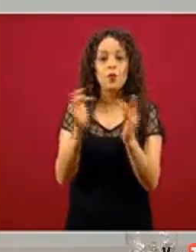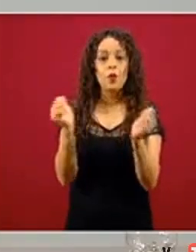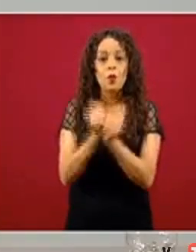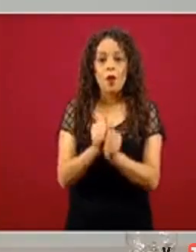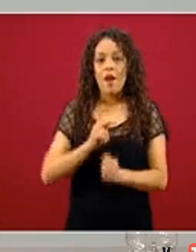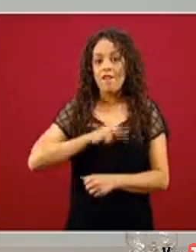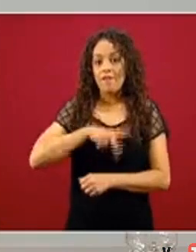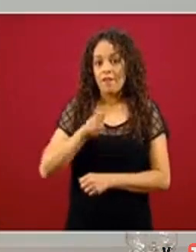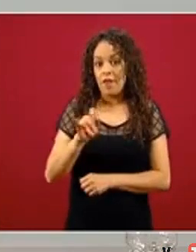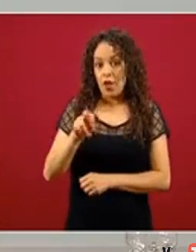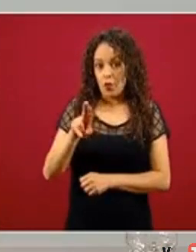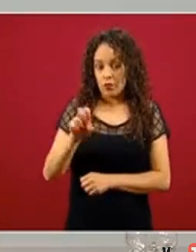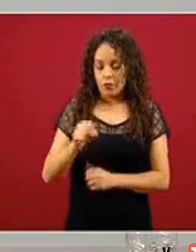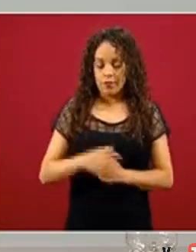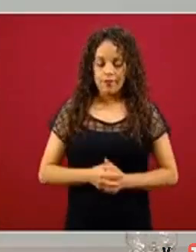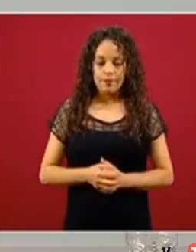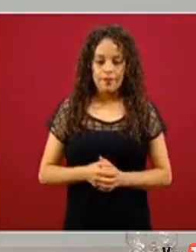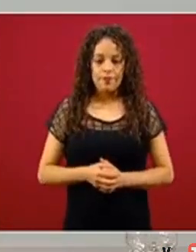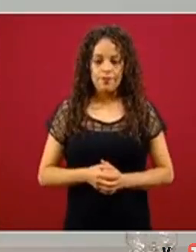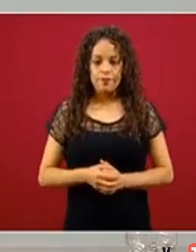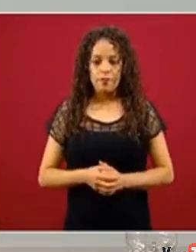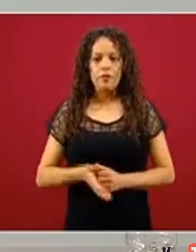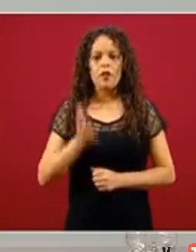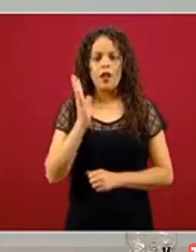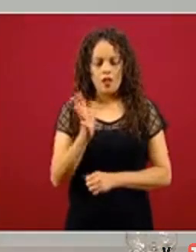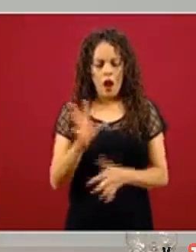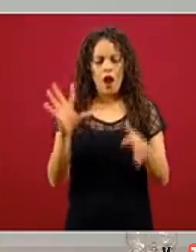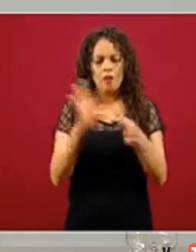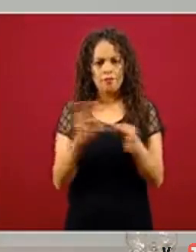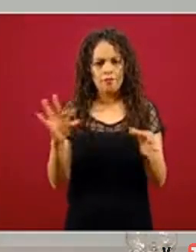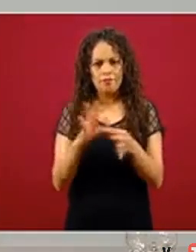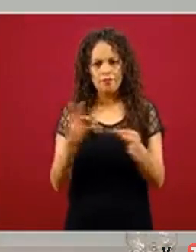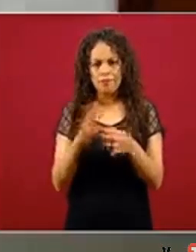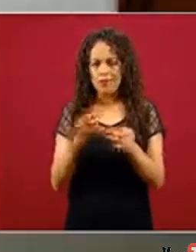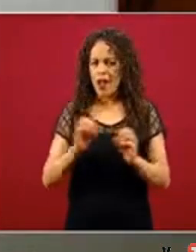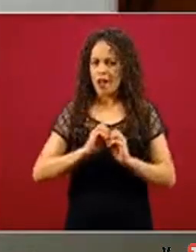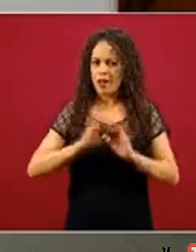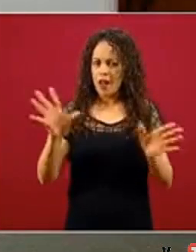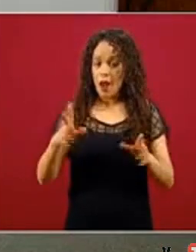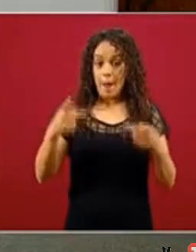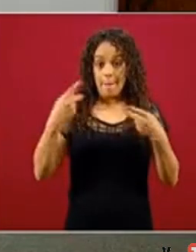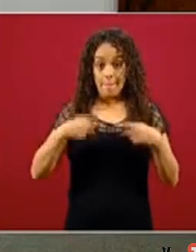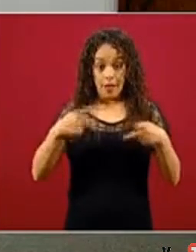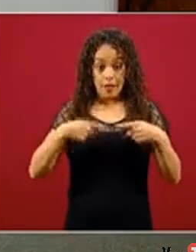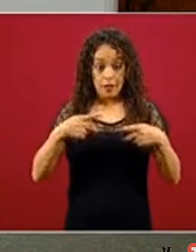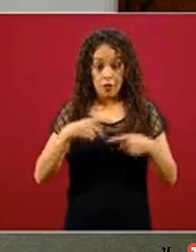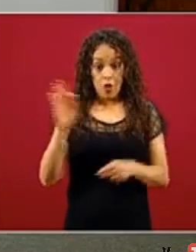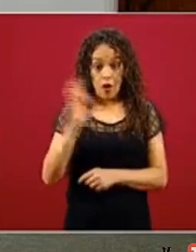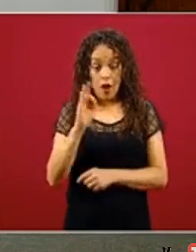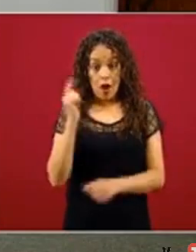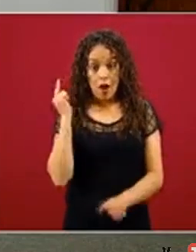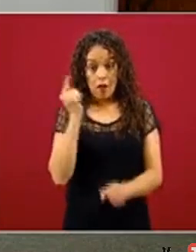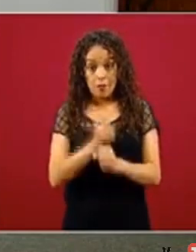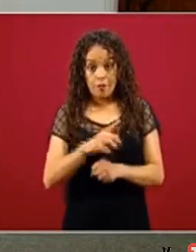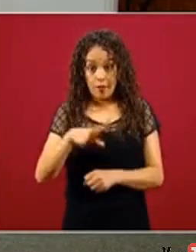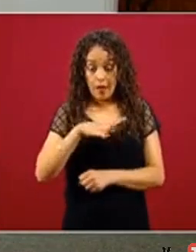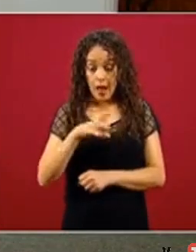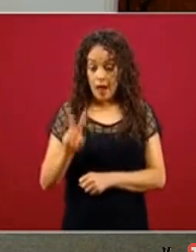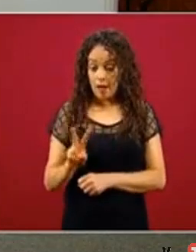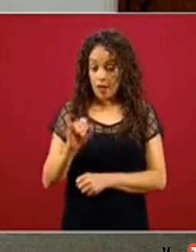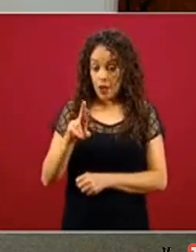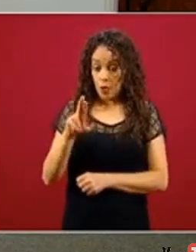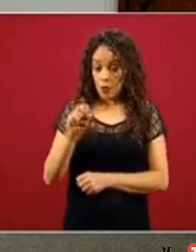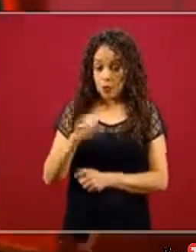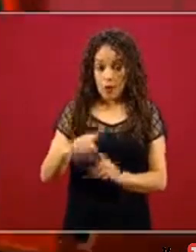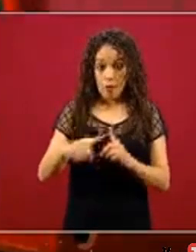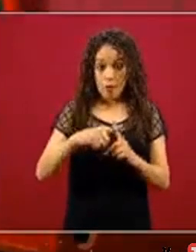hecho énfasis en que las personas a las que se les encuentre el virus, que resulten positivos